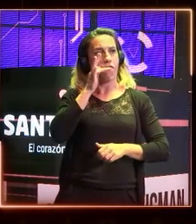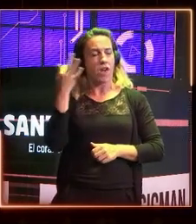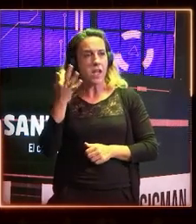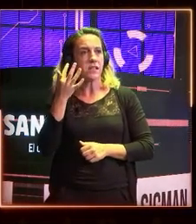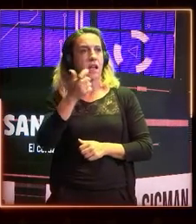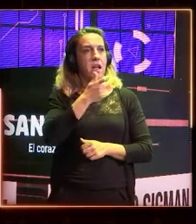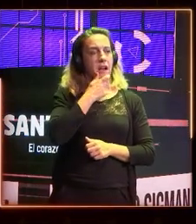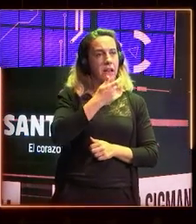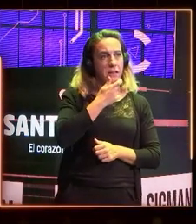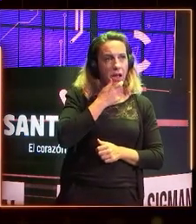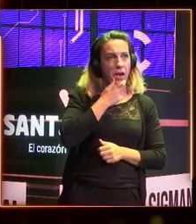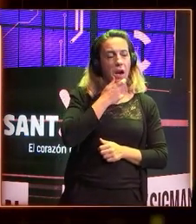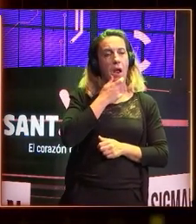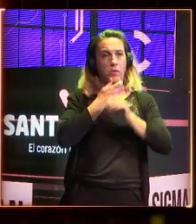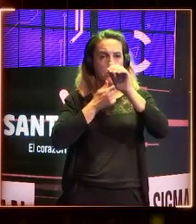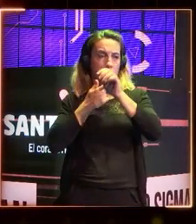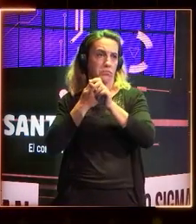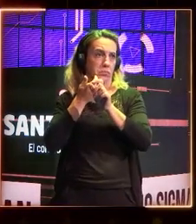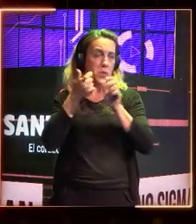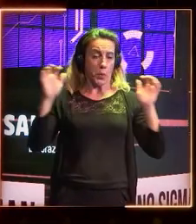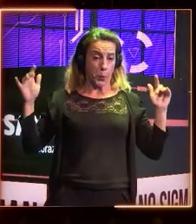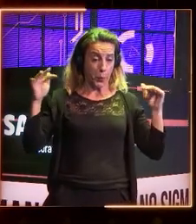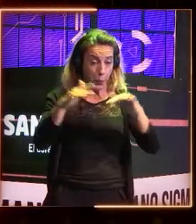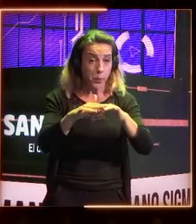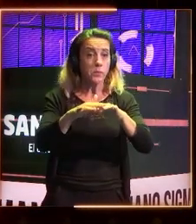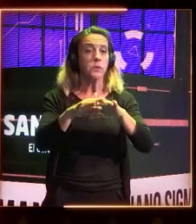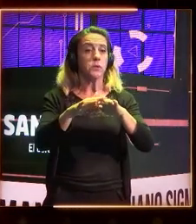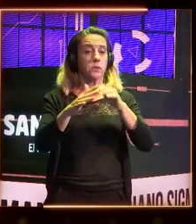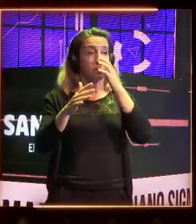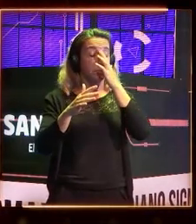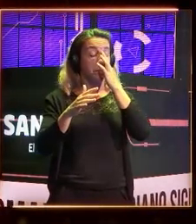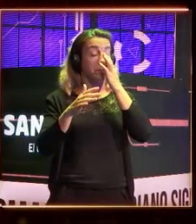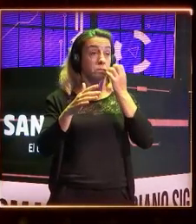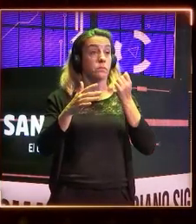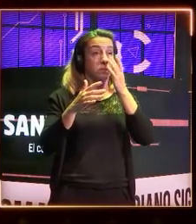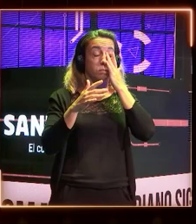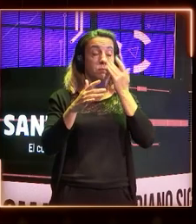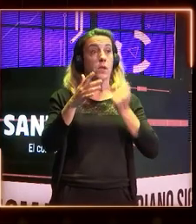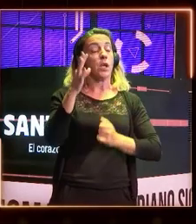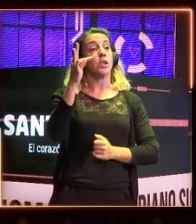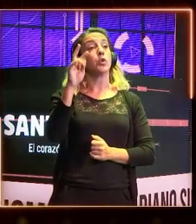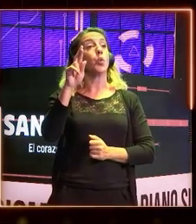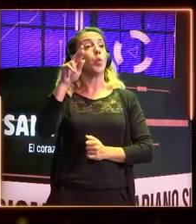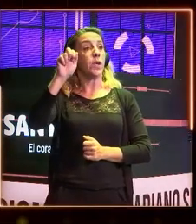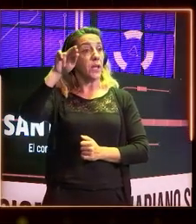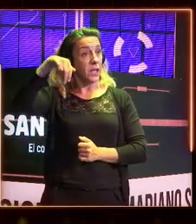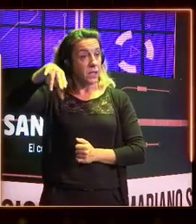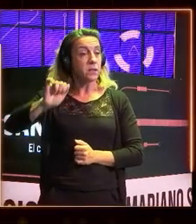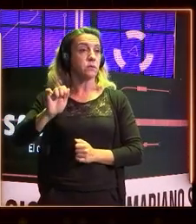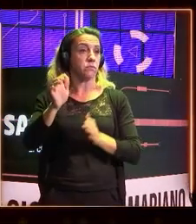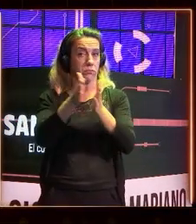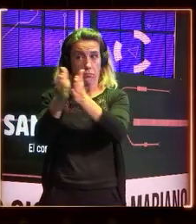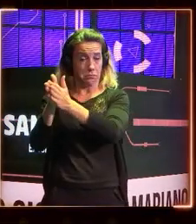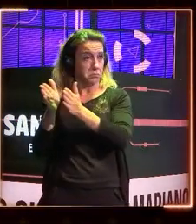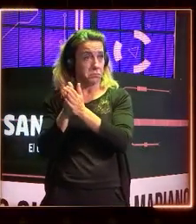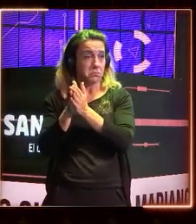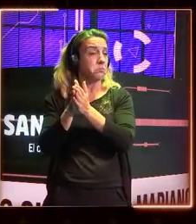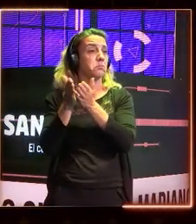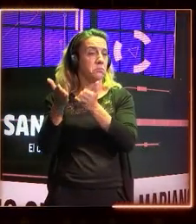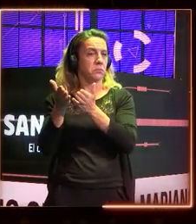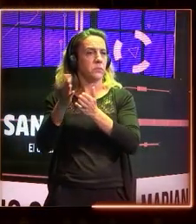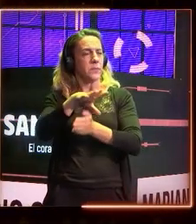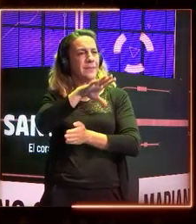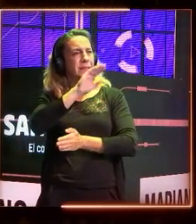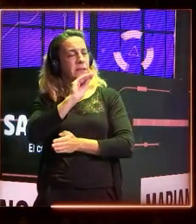difícil que era moverse en aquel entonces y relativamente rápido turing y sus secuases entienden qué es lo que tenían que